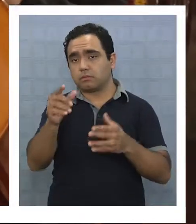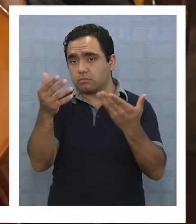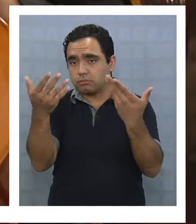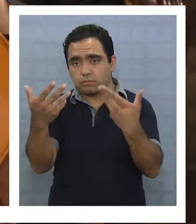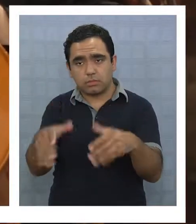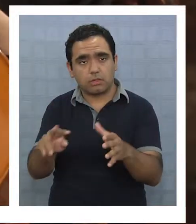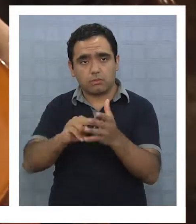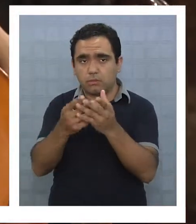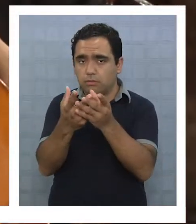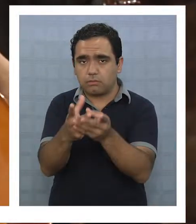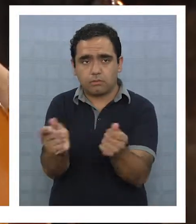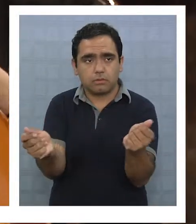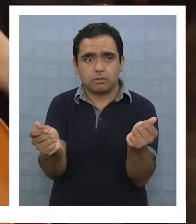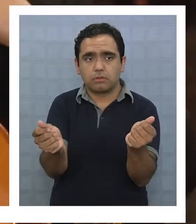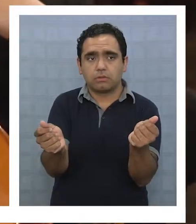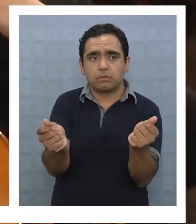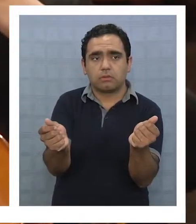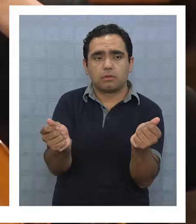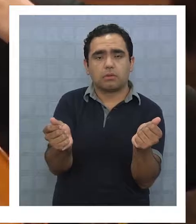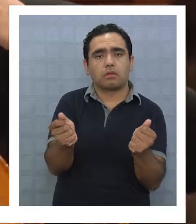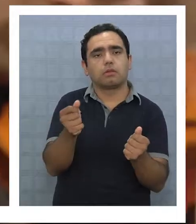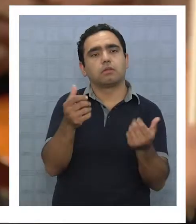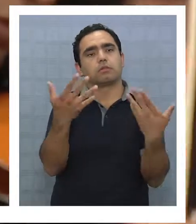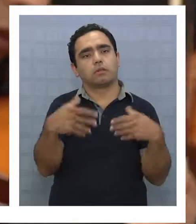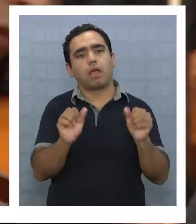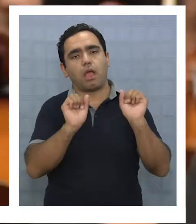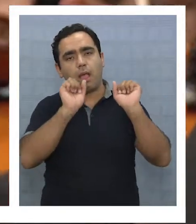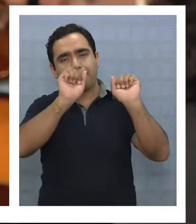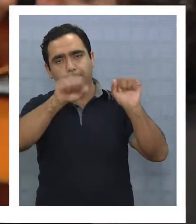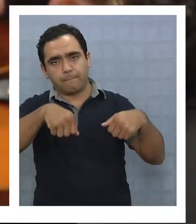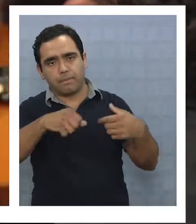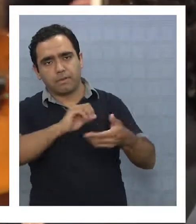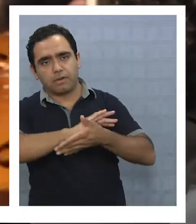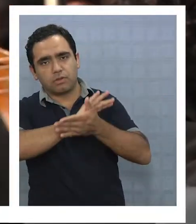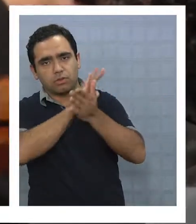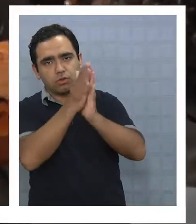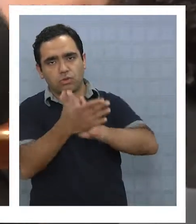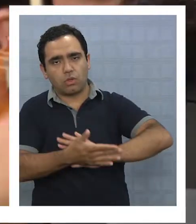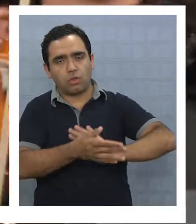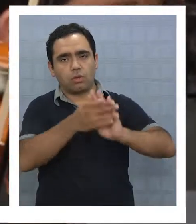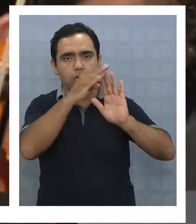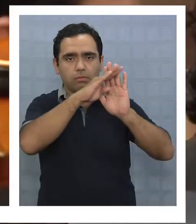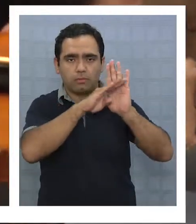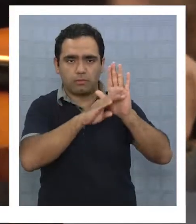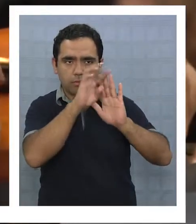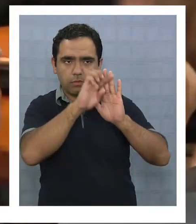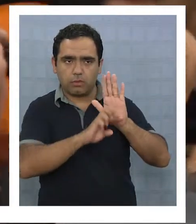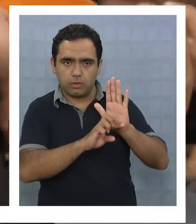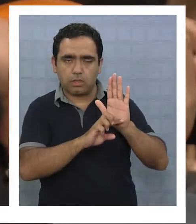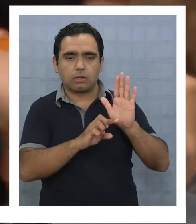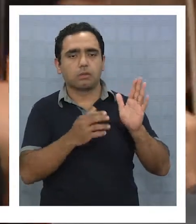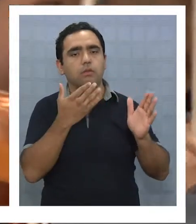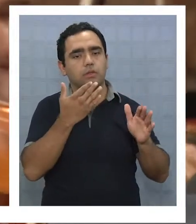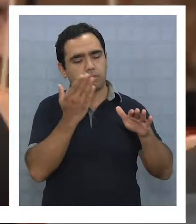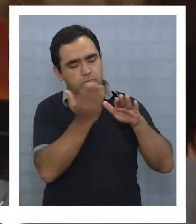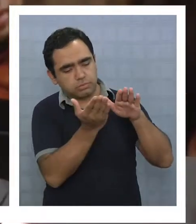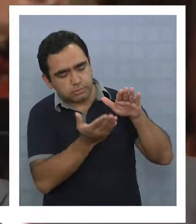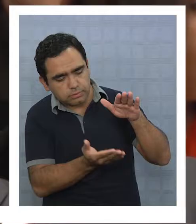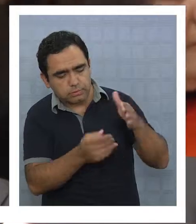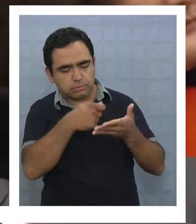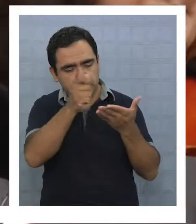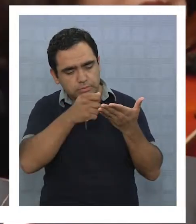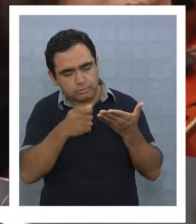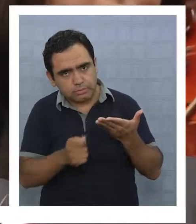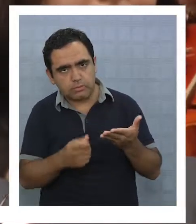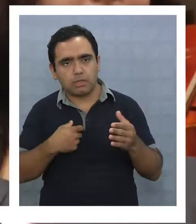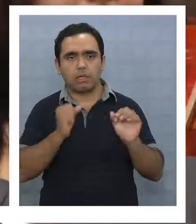resuelva esa situación se van a ir aprobando todos los, o revisando todos los proyectos entre los cuales estamos nosotros. Los músicos